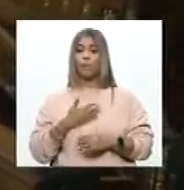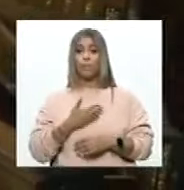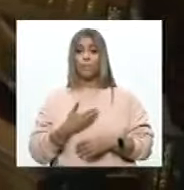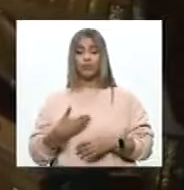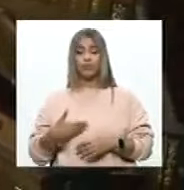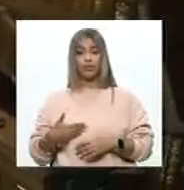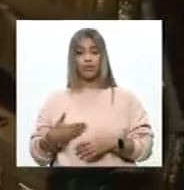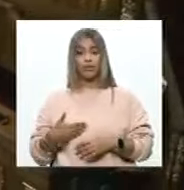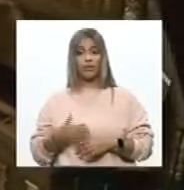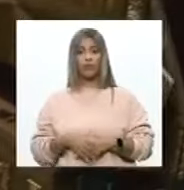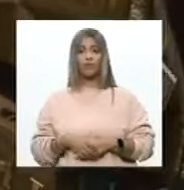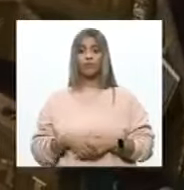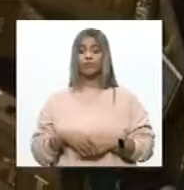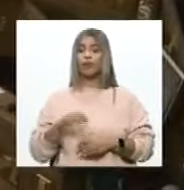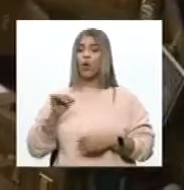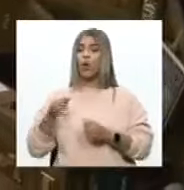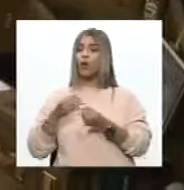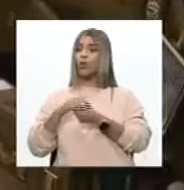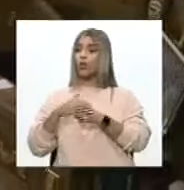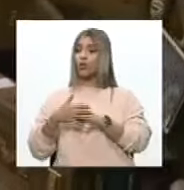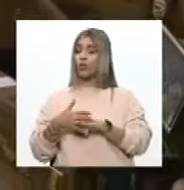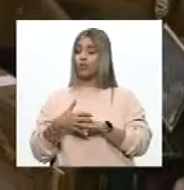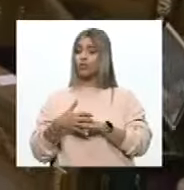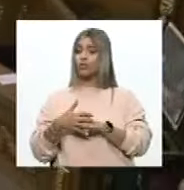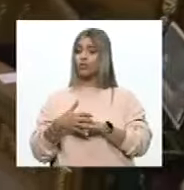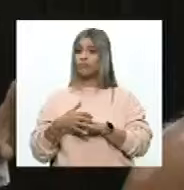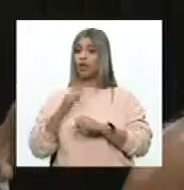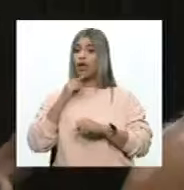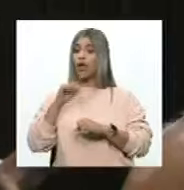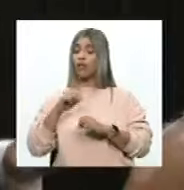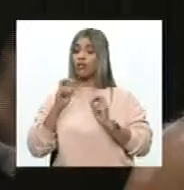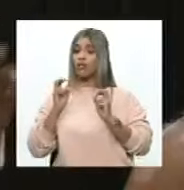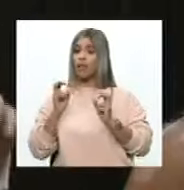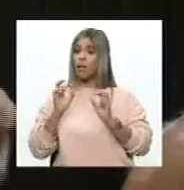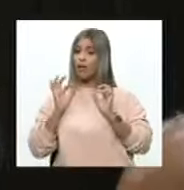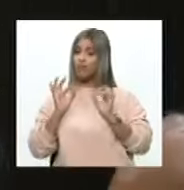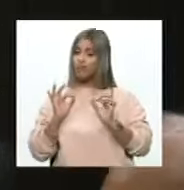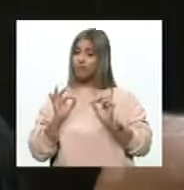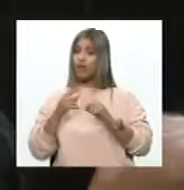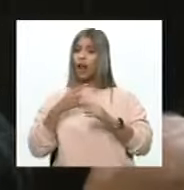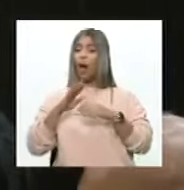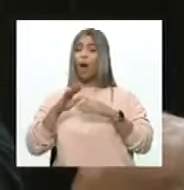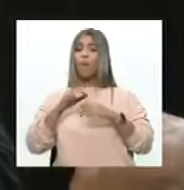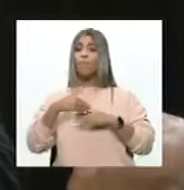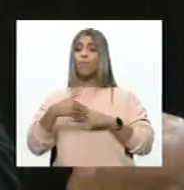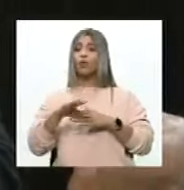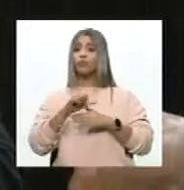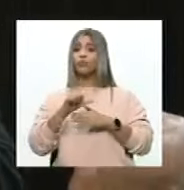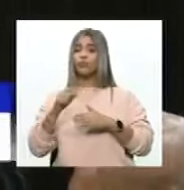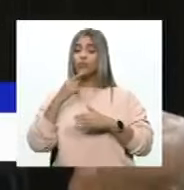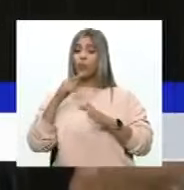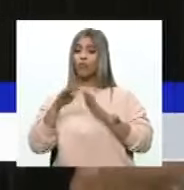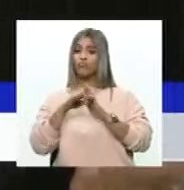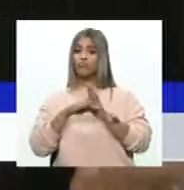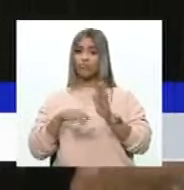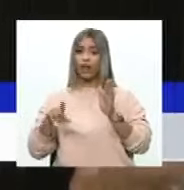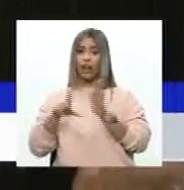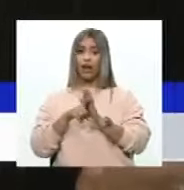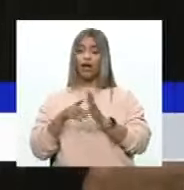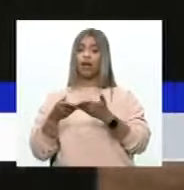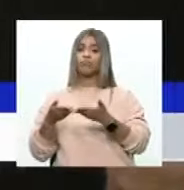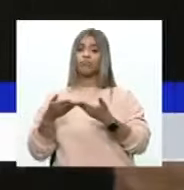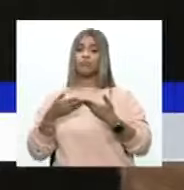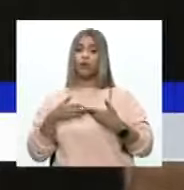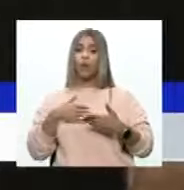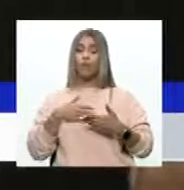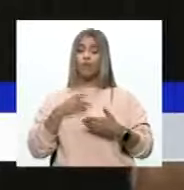presidente, si bien no es el punto específico, esperamos que la próxima semana, tal como establece la ley, recibamos,